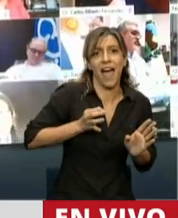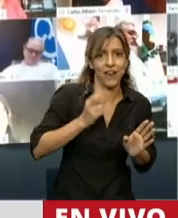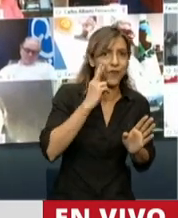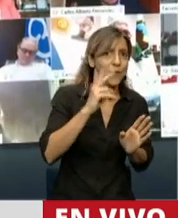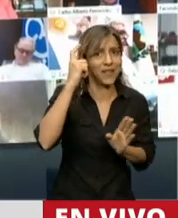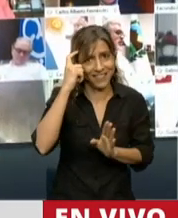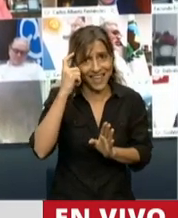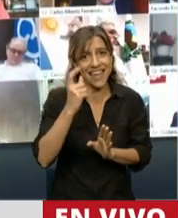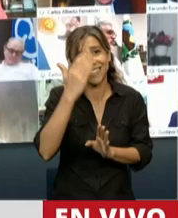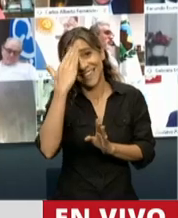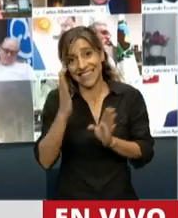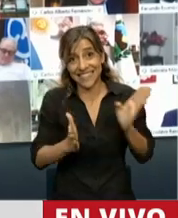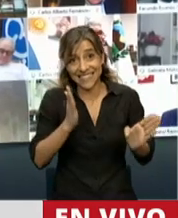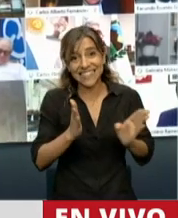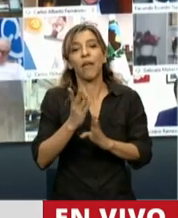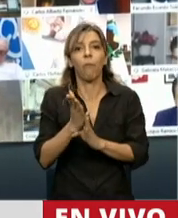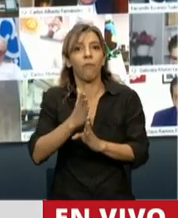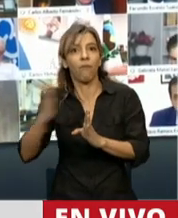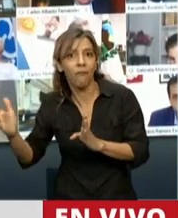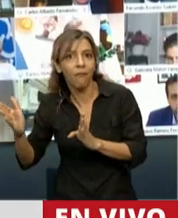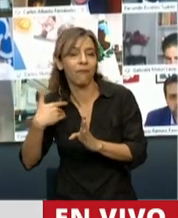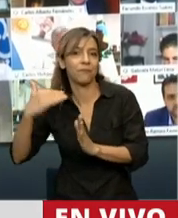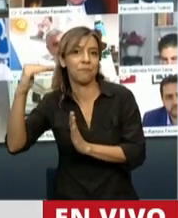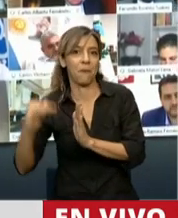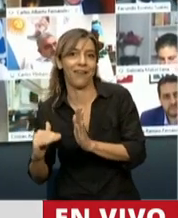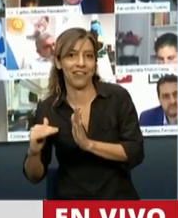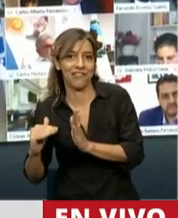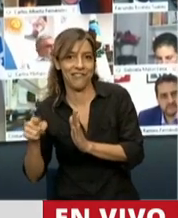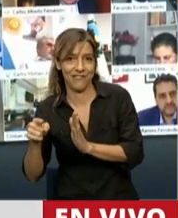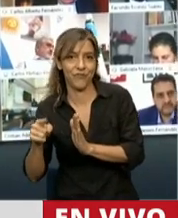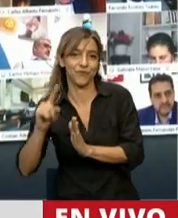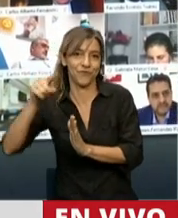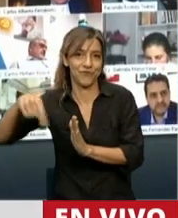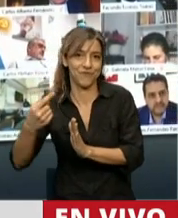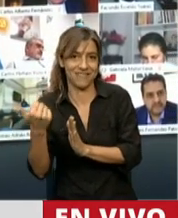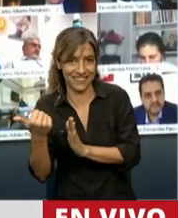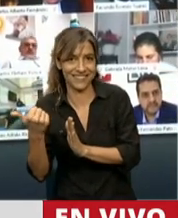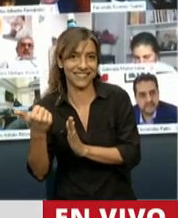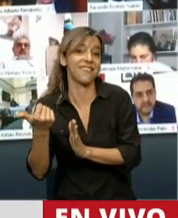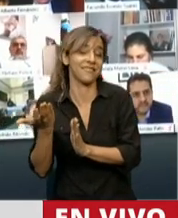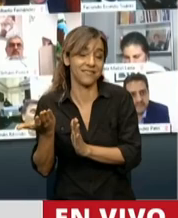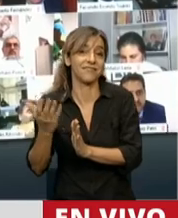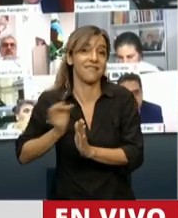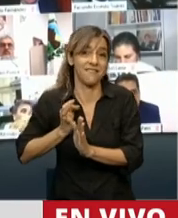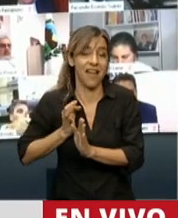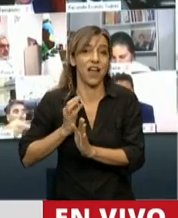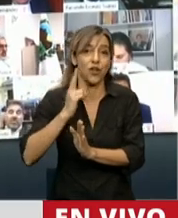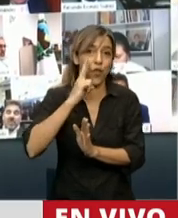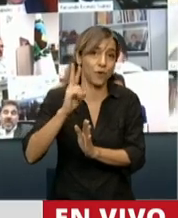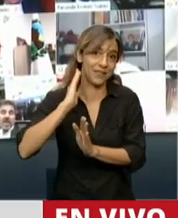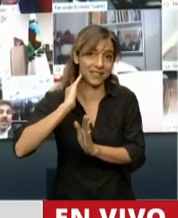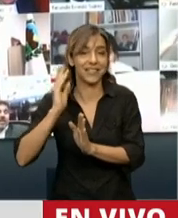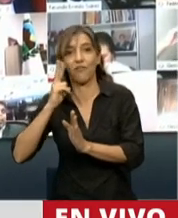se redujo en 11,6% entre el 2016 y el 2019. La inflación